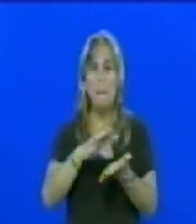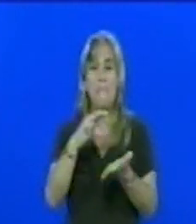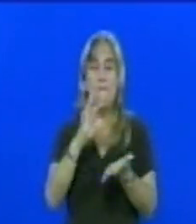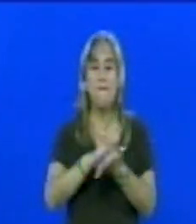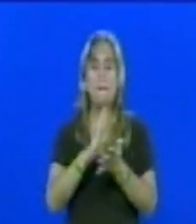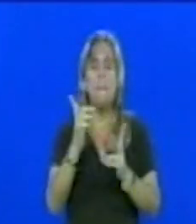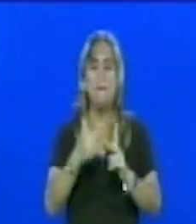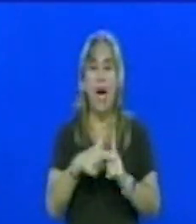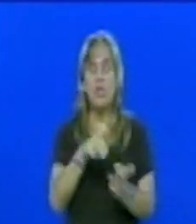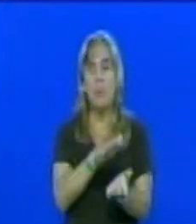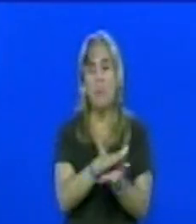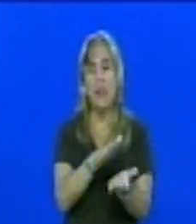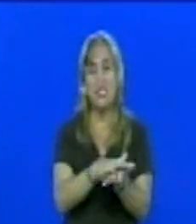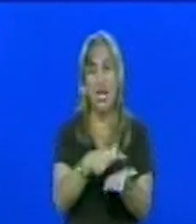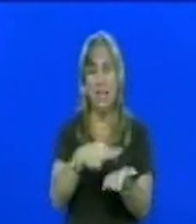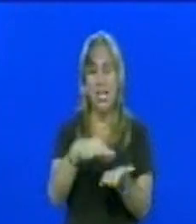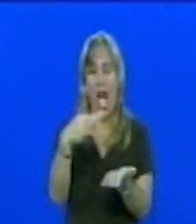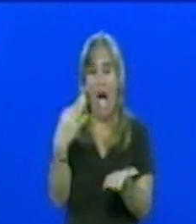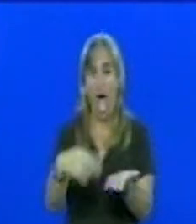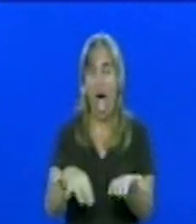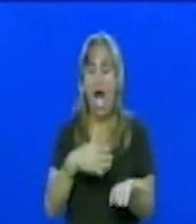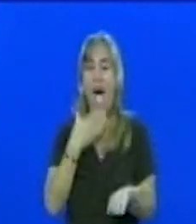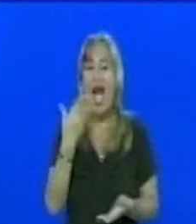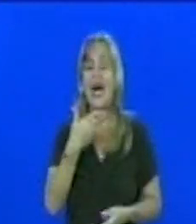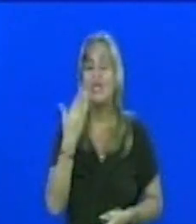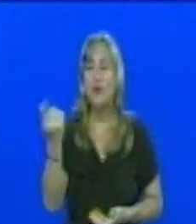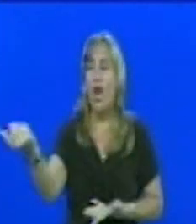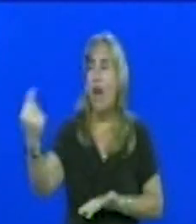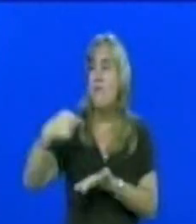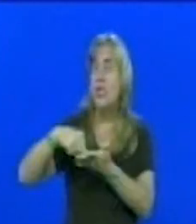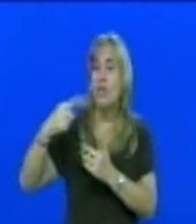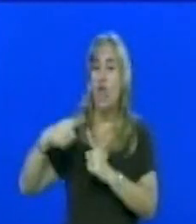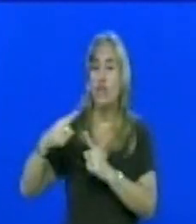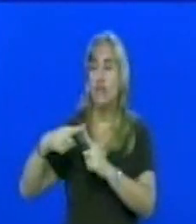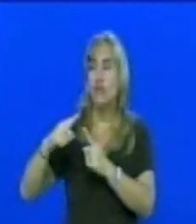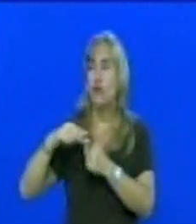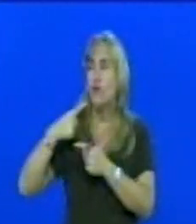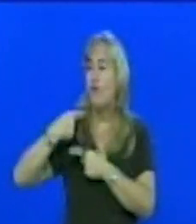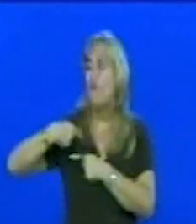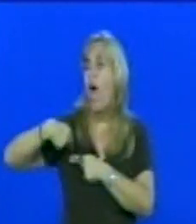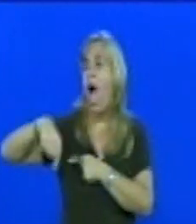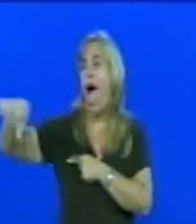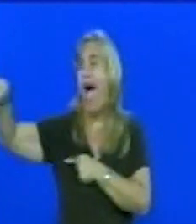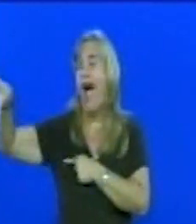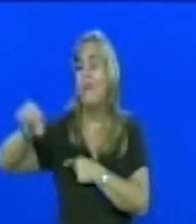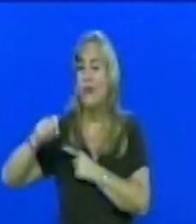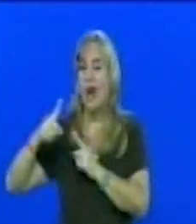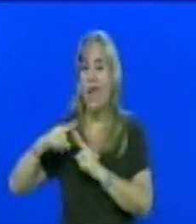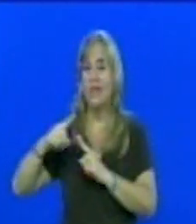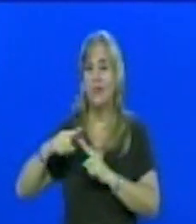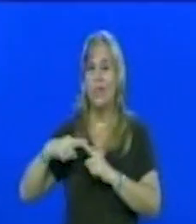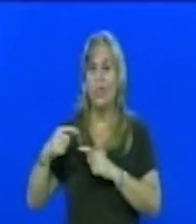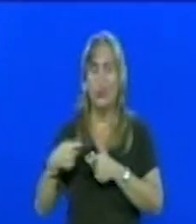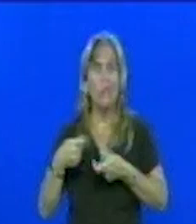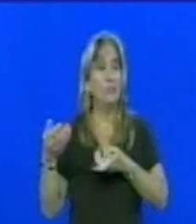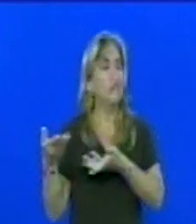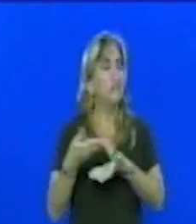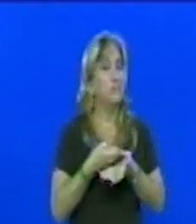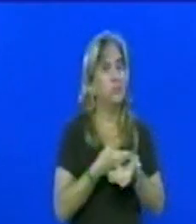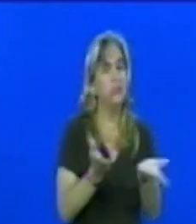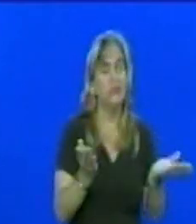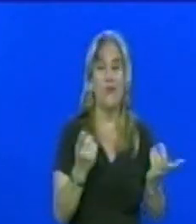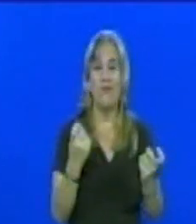quedó que se anunció de carúpano que se está halando a kilómetros a más de 400 km de Santiago de